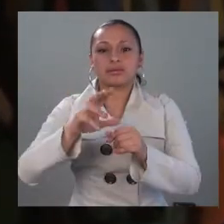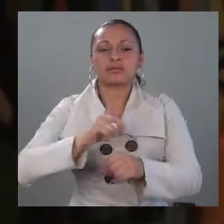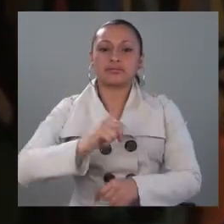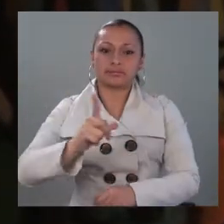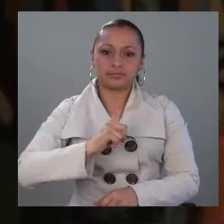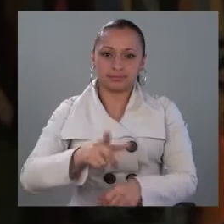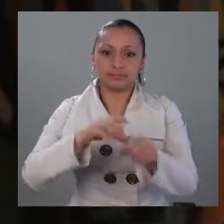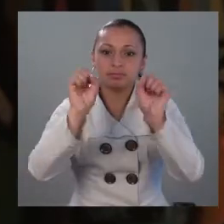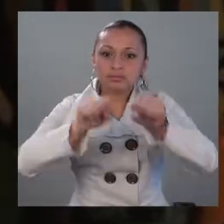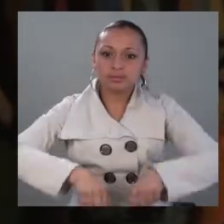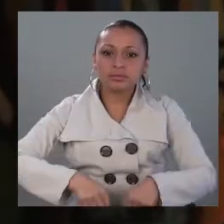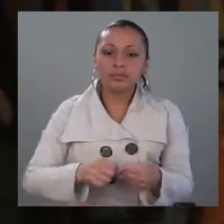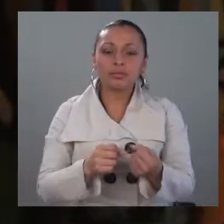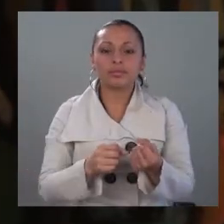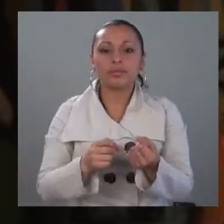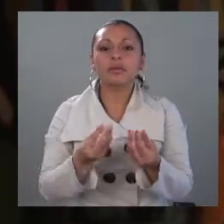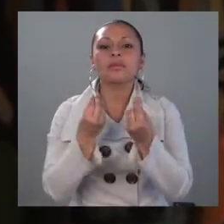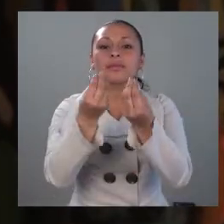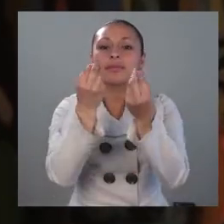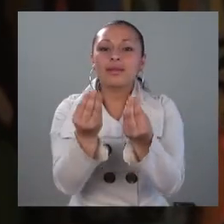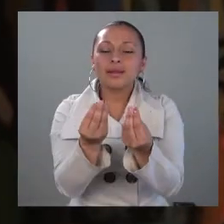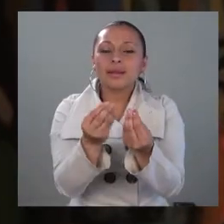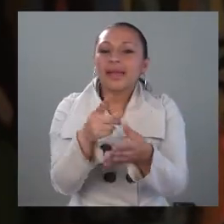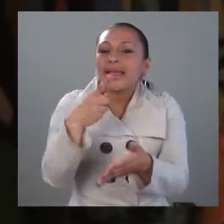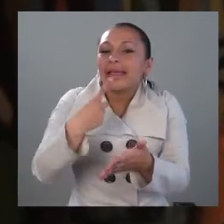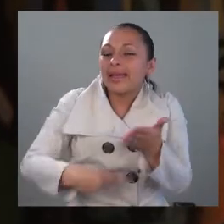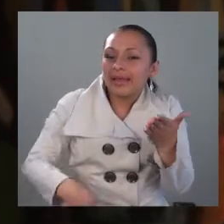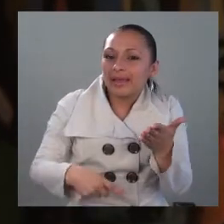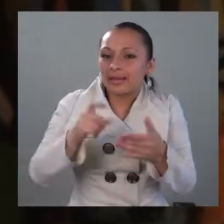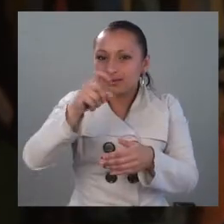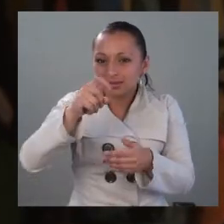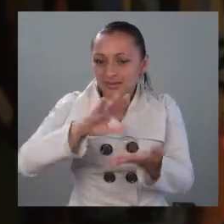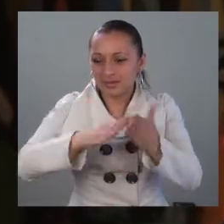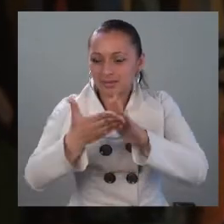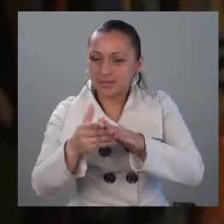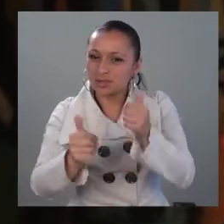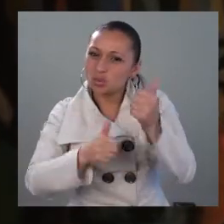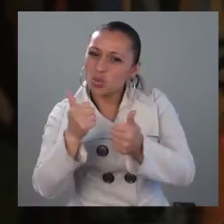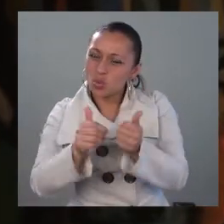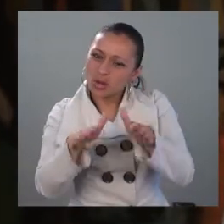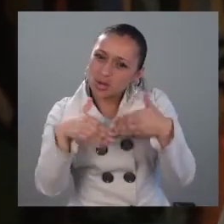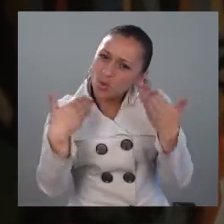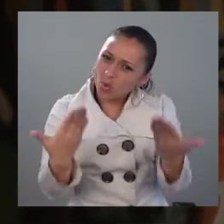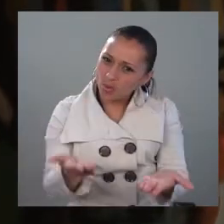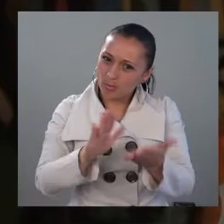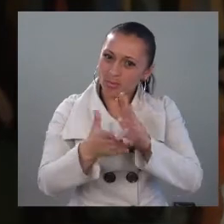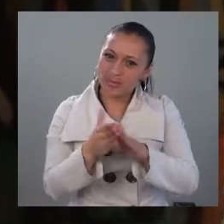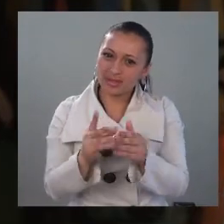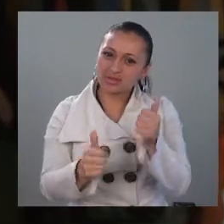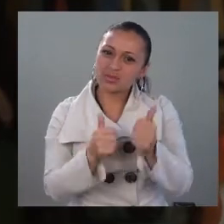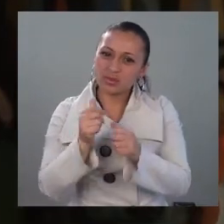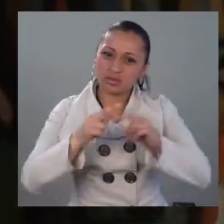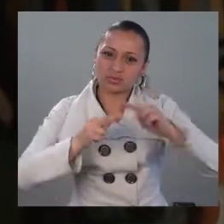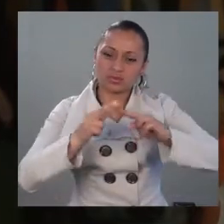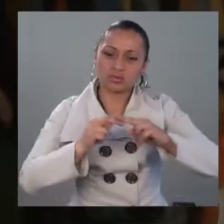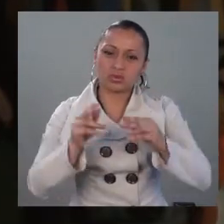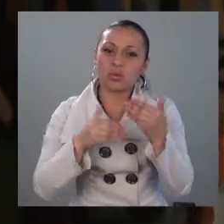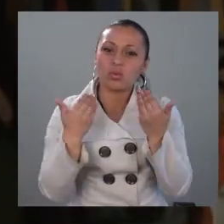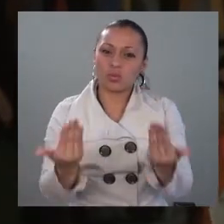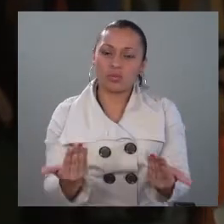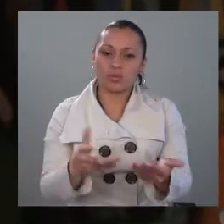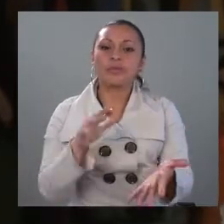dirigentes y líderes nariñenses, en relación a qué tipo de paz queremos los nariñenses